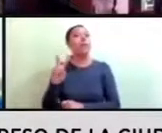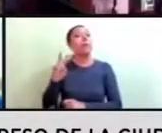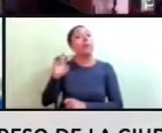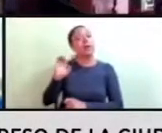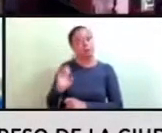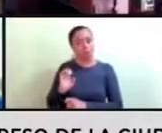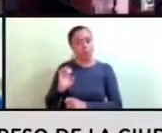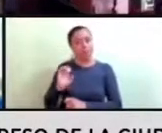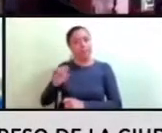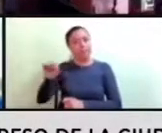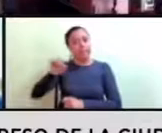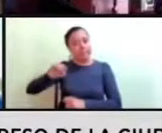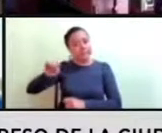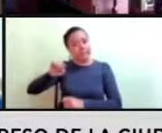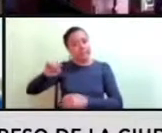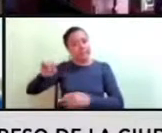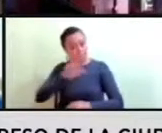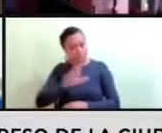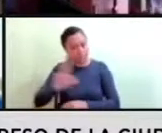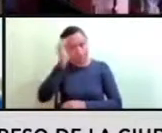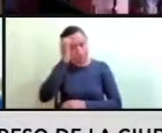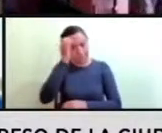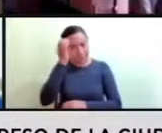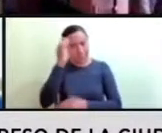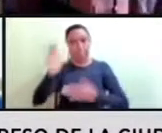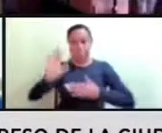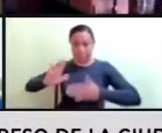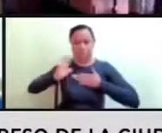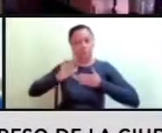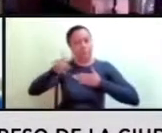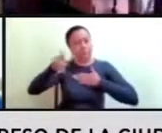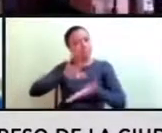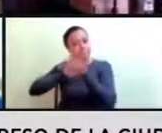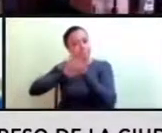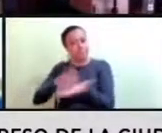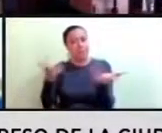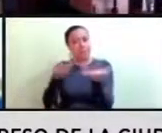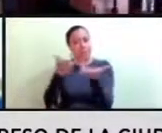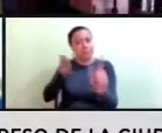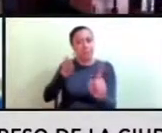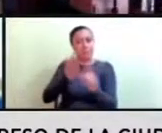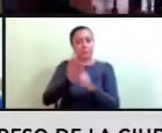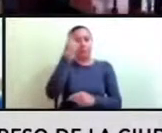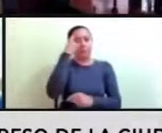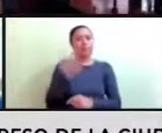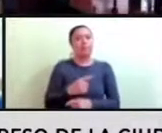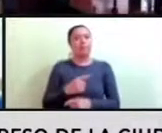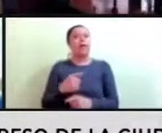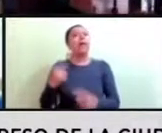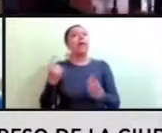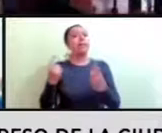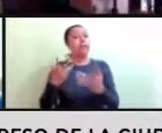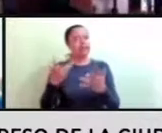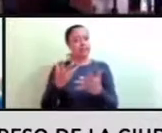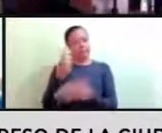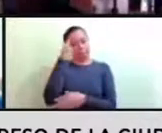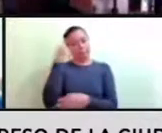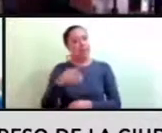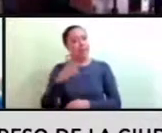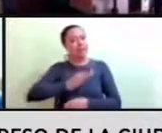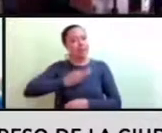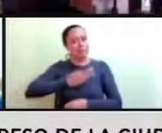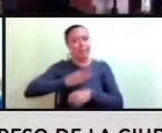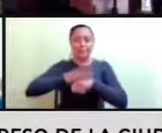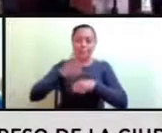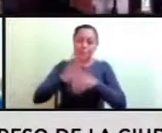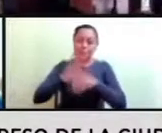seguir trabajando de la mano en la realización de acciones concretas que generan las condiciones necesarias para facilitar y promover